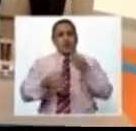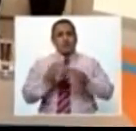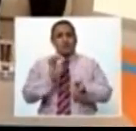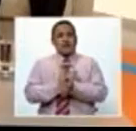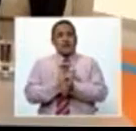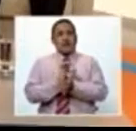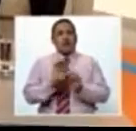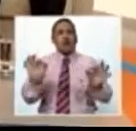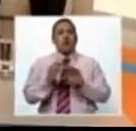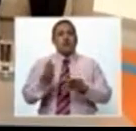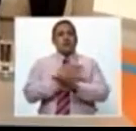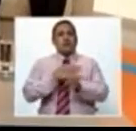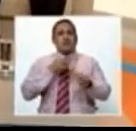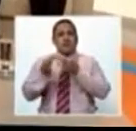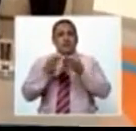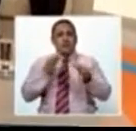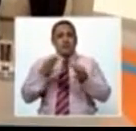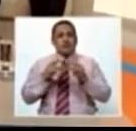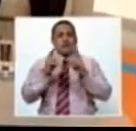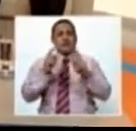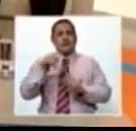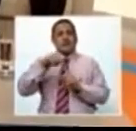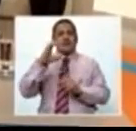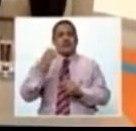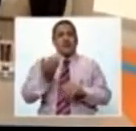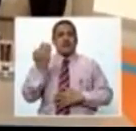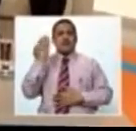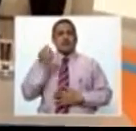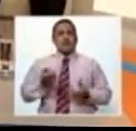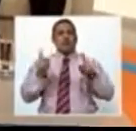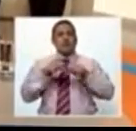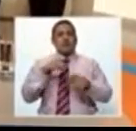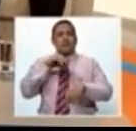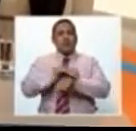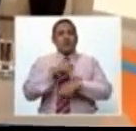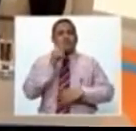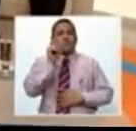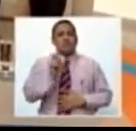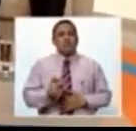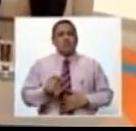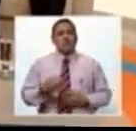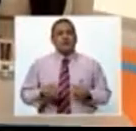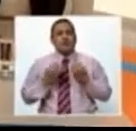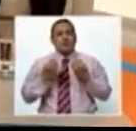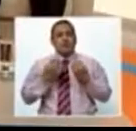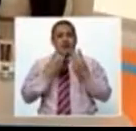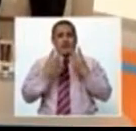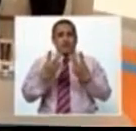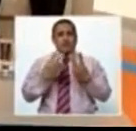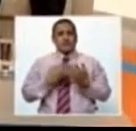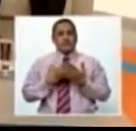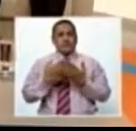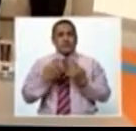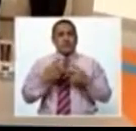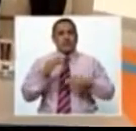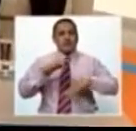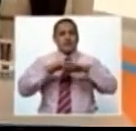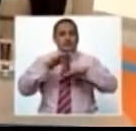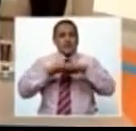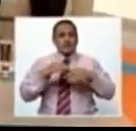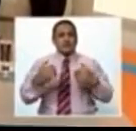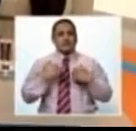O, como se decía incluso en el tribunal en una época anterior, desde cuando detienen a una persona. Entonces son varios hitos los